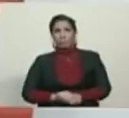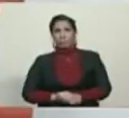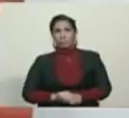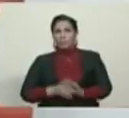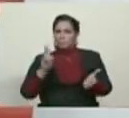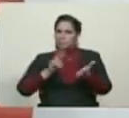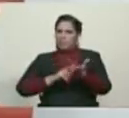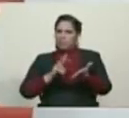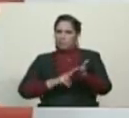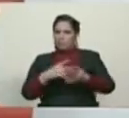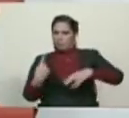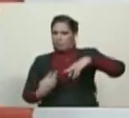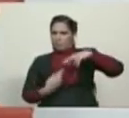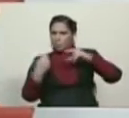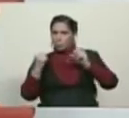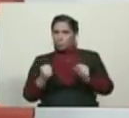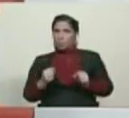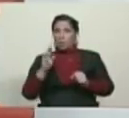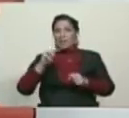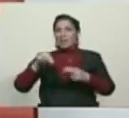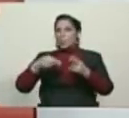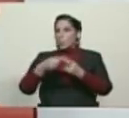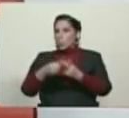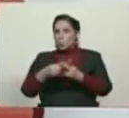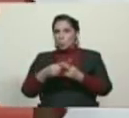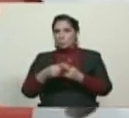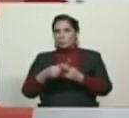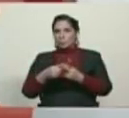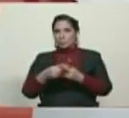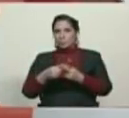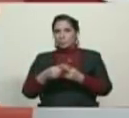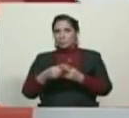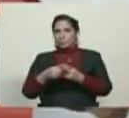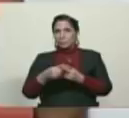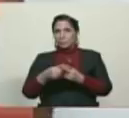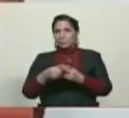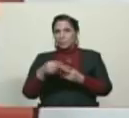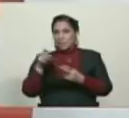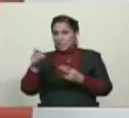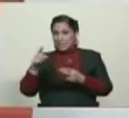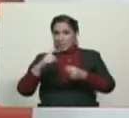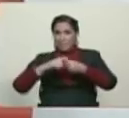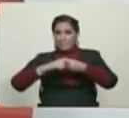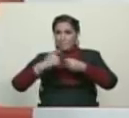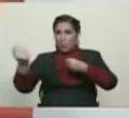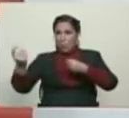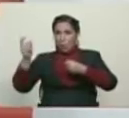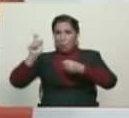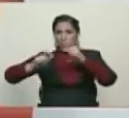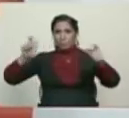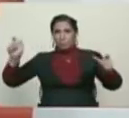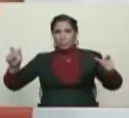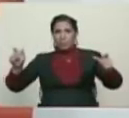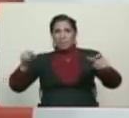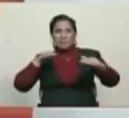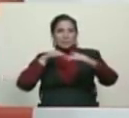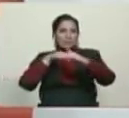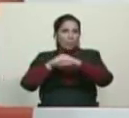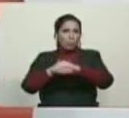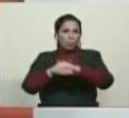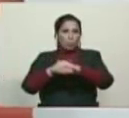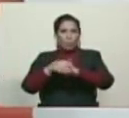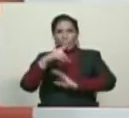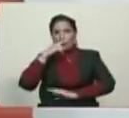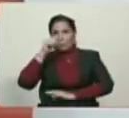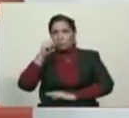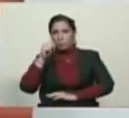verdadera revolución. Ninguno de eso que se ha alejado, se ha puesto en los zapatos de Nicolás por un ratico,